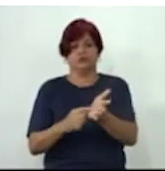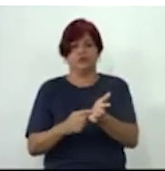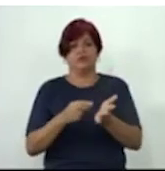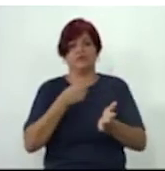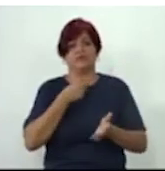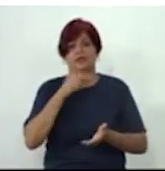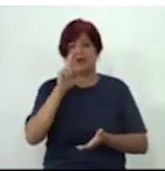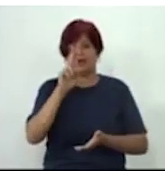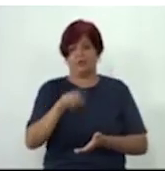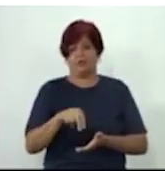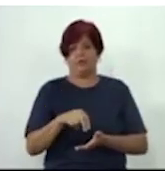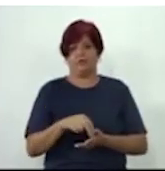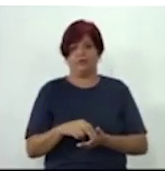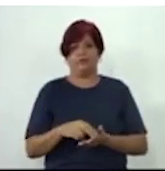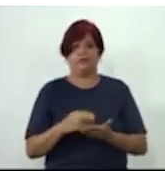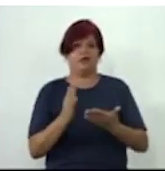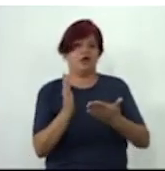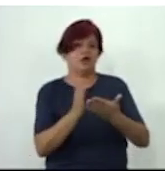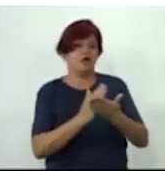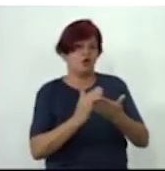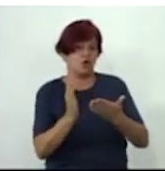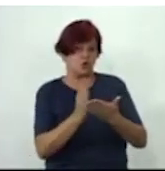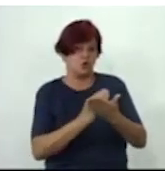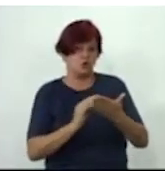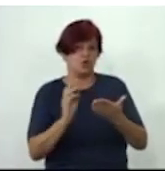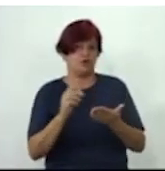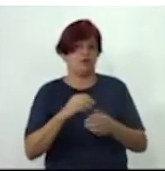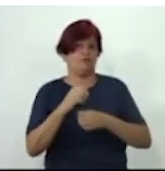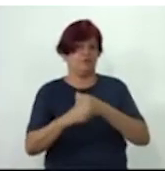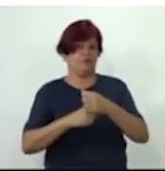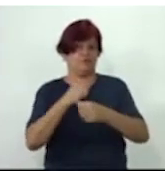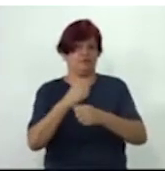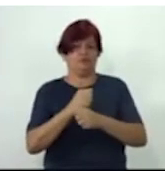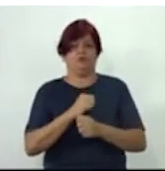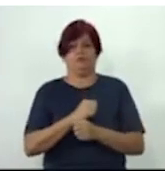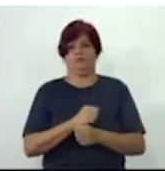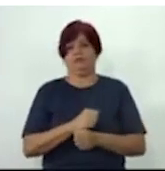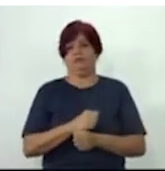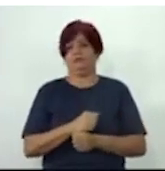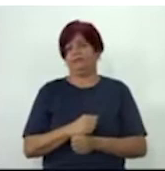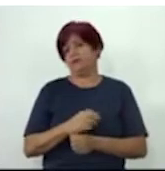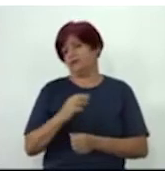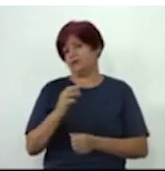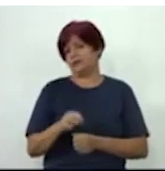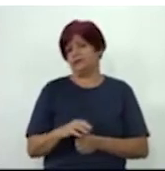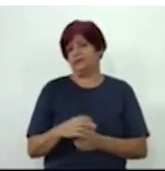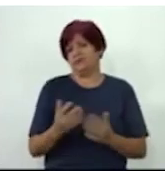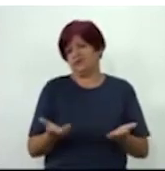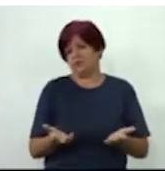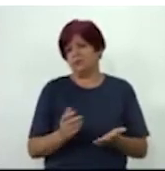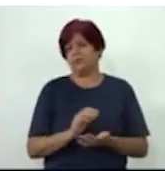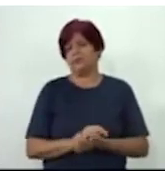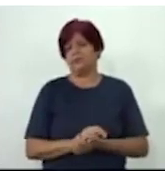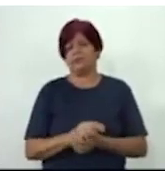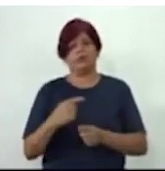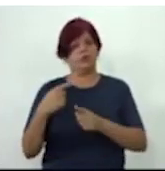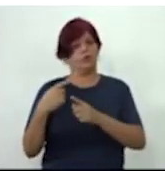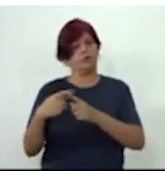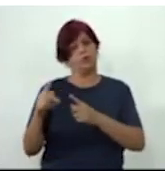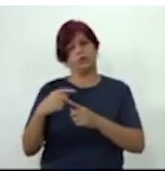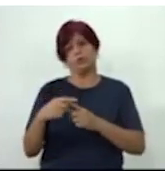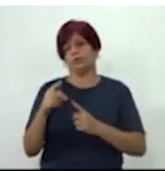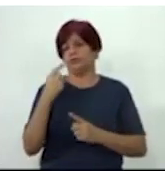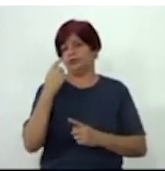evaluación, la bibliografía que se va a utilizar, así como otra